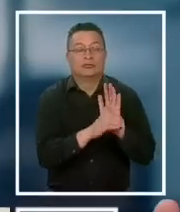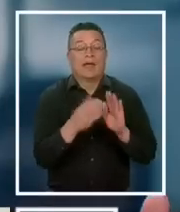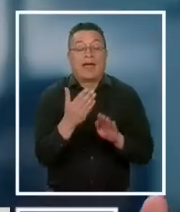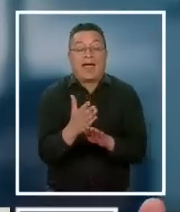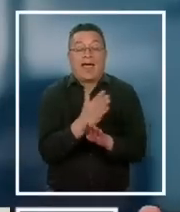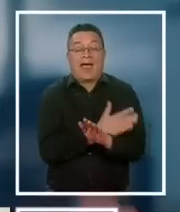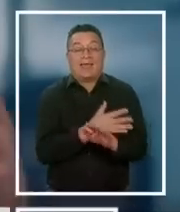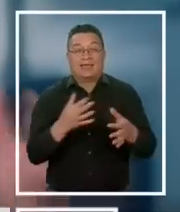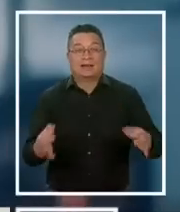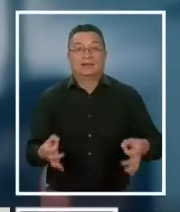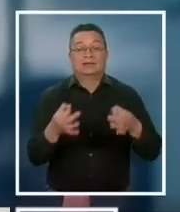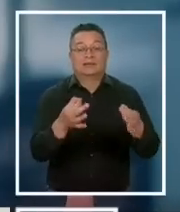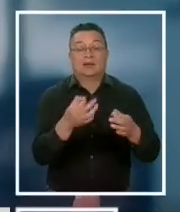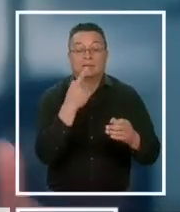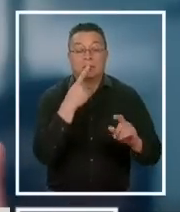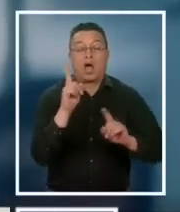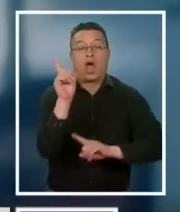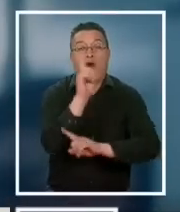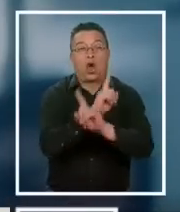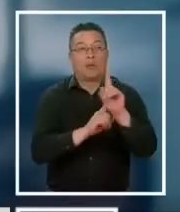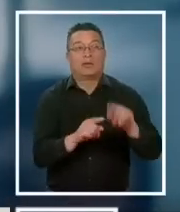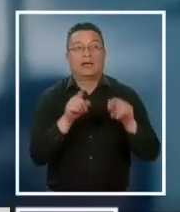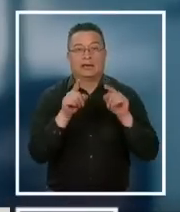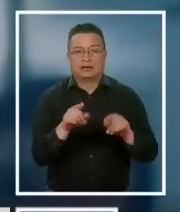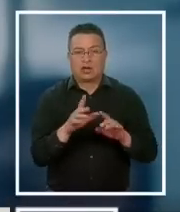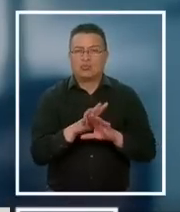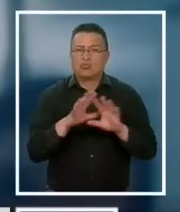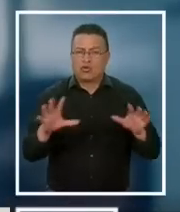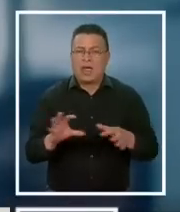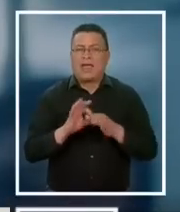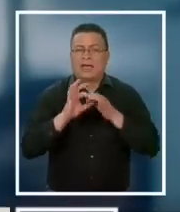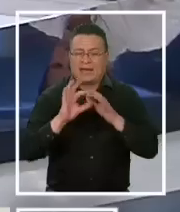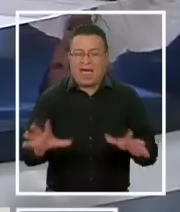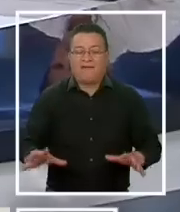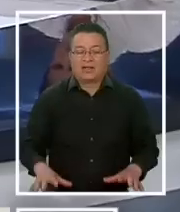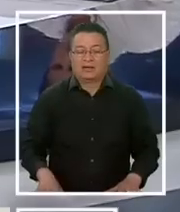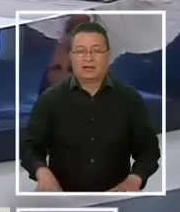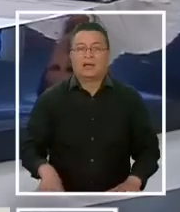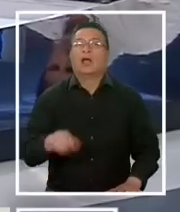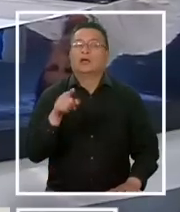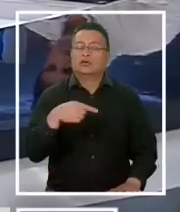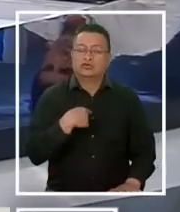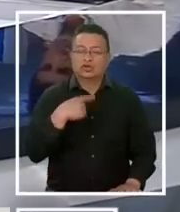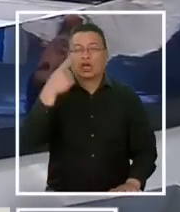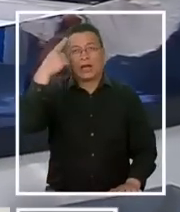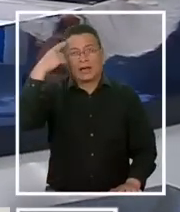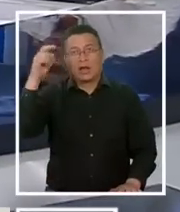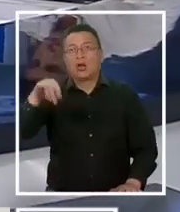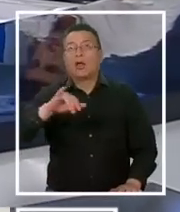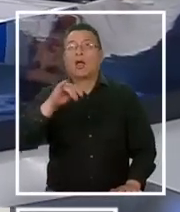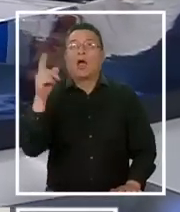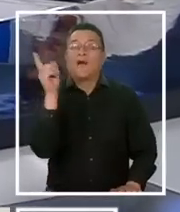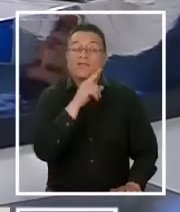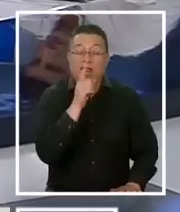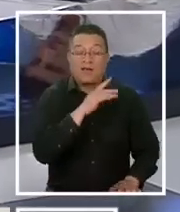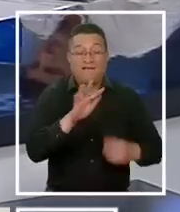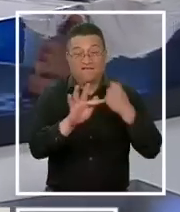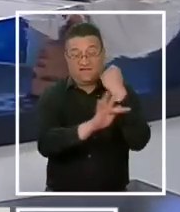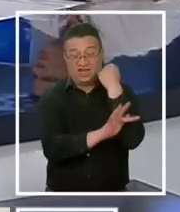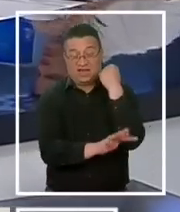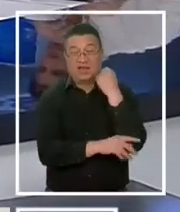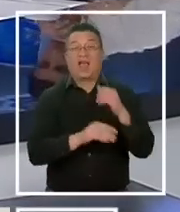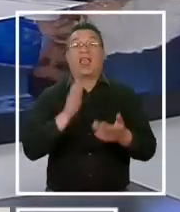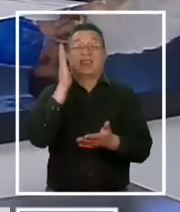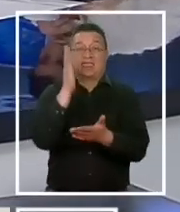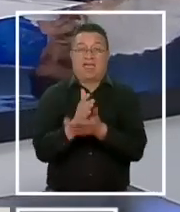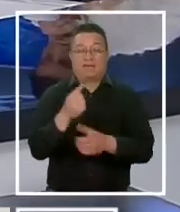presentarla para darle argumentos ese tipo de cosas son súper graves también entonces yo creo que cuando al final la fiscalía tiene que hacer su